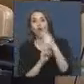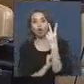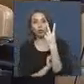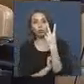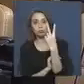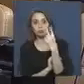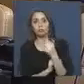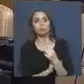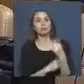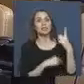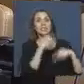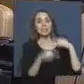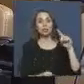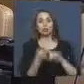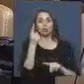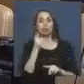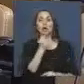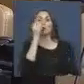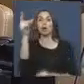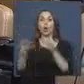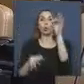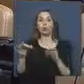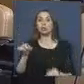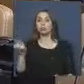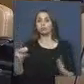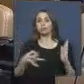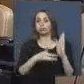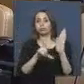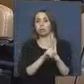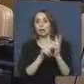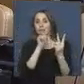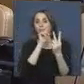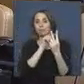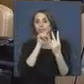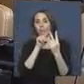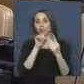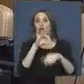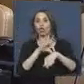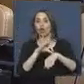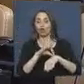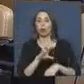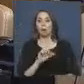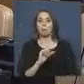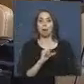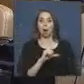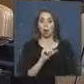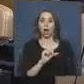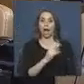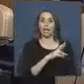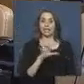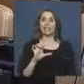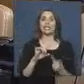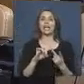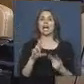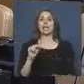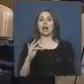Un hecho histórico, formalizados por la justicia, los médicos Paola Aguirre y Rafael Rueda,